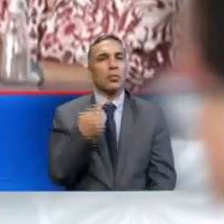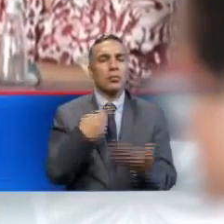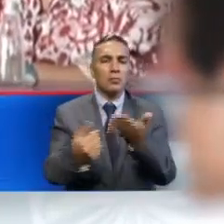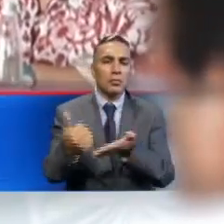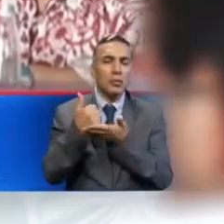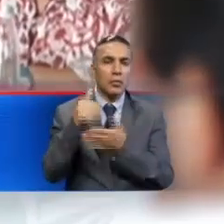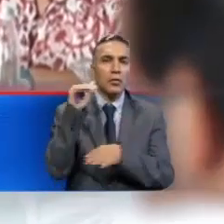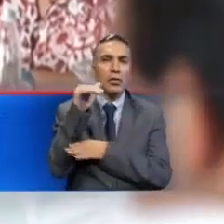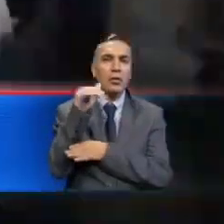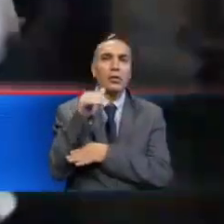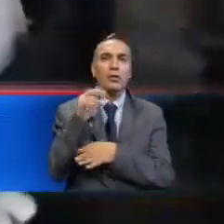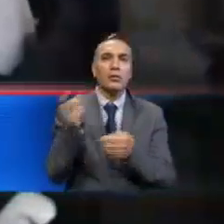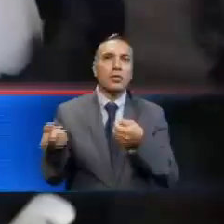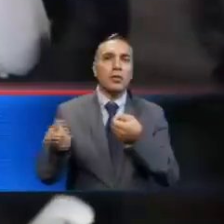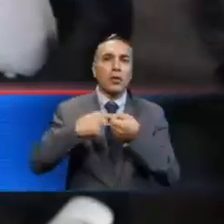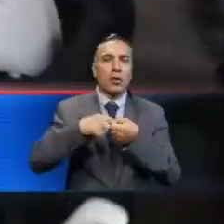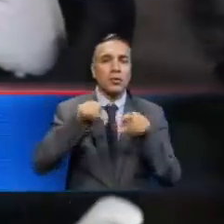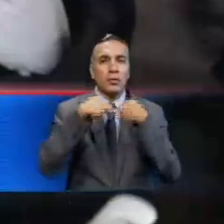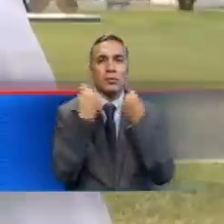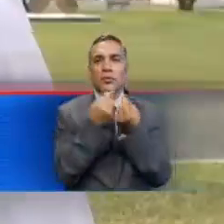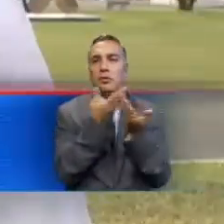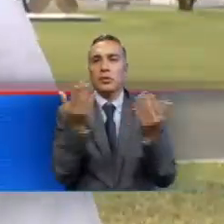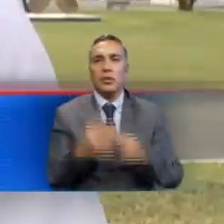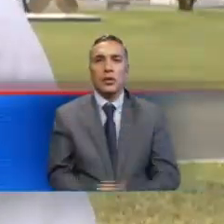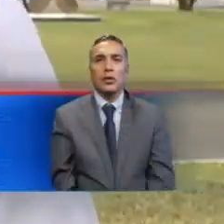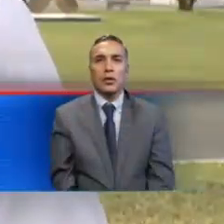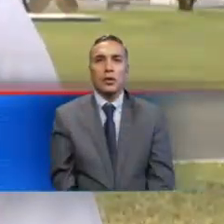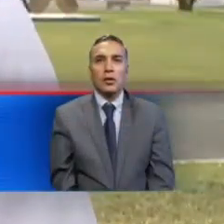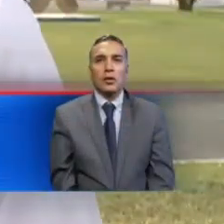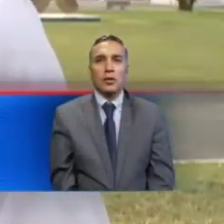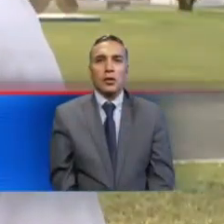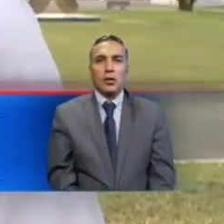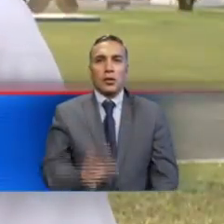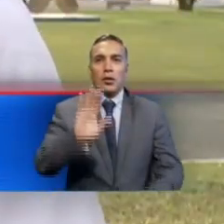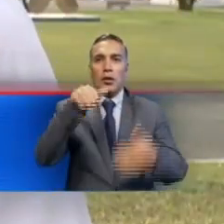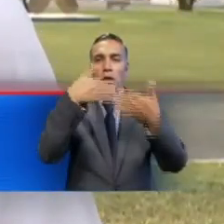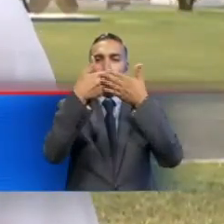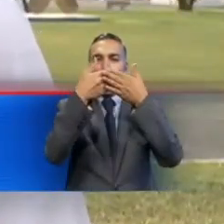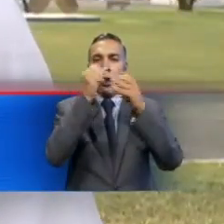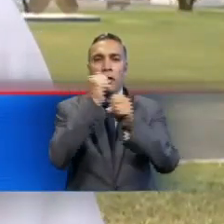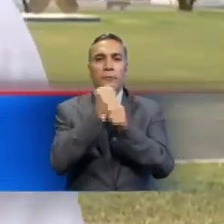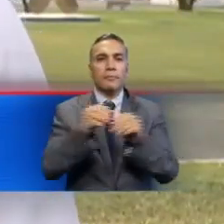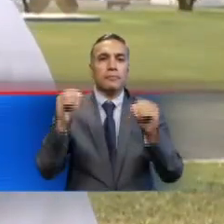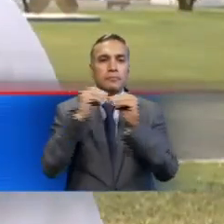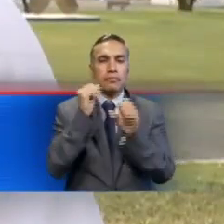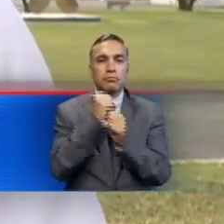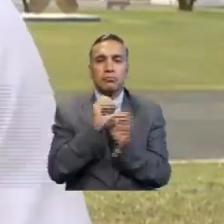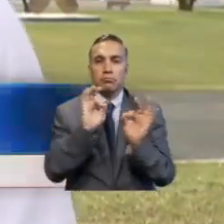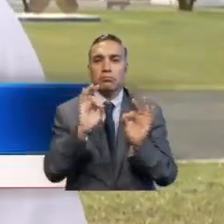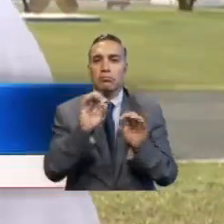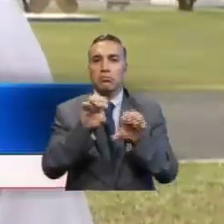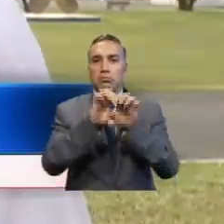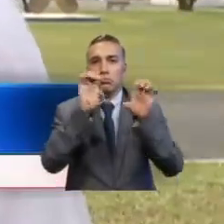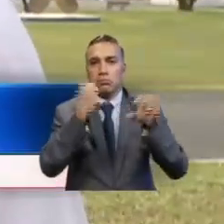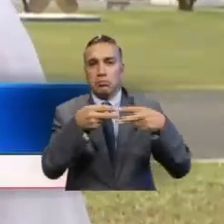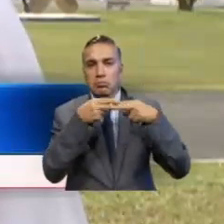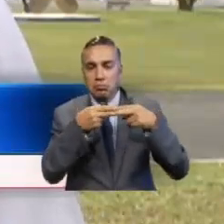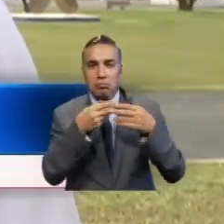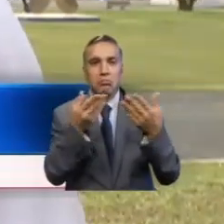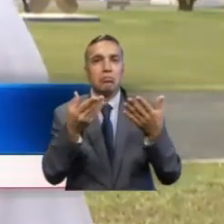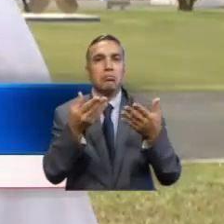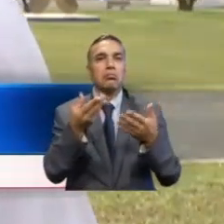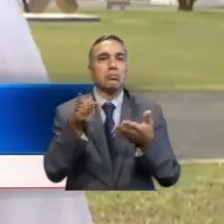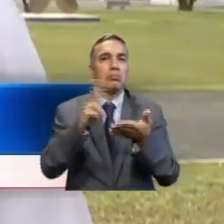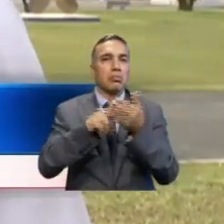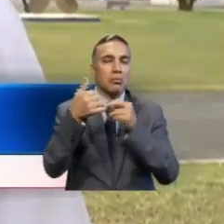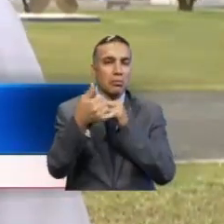al país formar parte de este bloque regional? Así que es la puerta de entrada para poder hacer relaciones empresariales, relaciones bilaterales